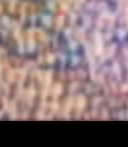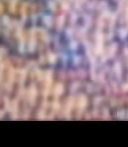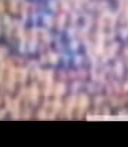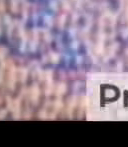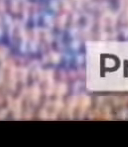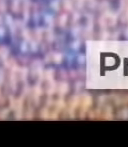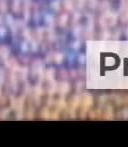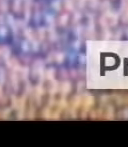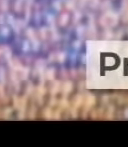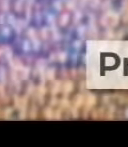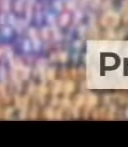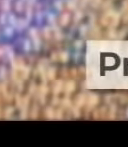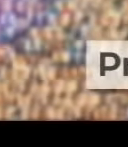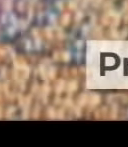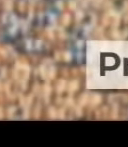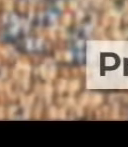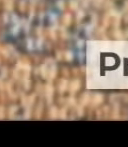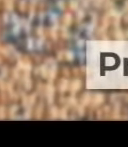Ingresa a